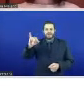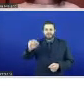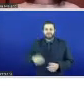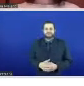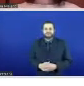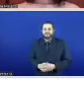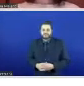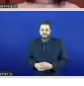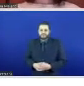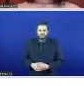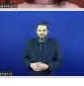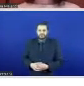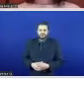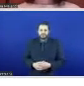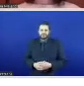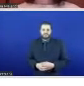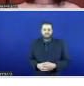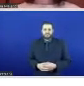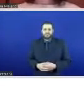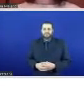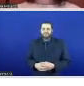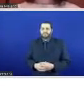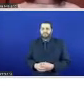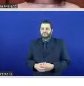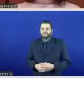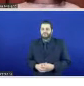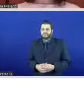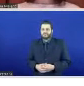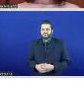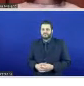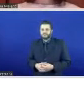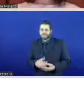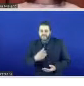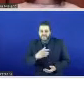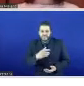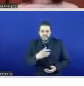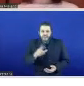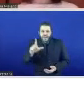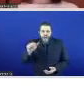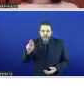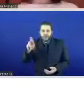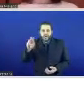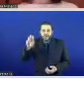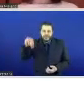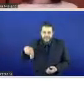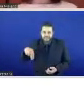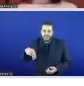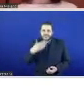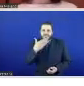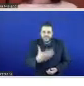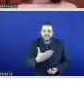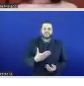I think that the question of women with disability needs to be fit within the